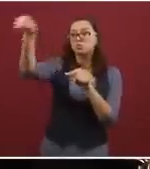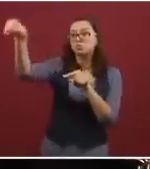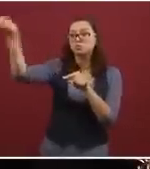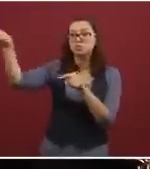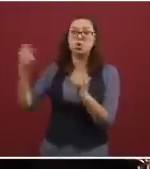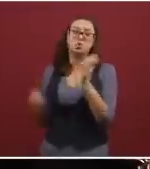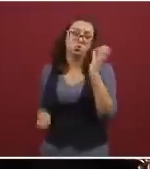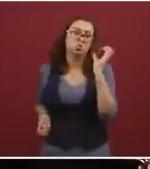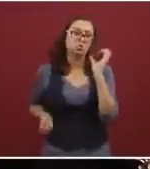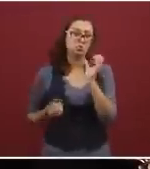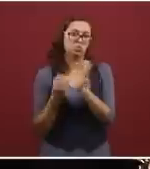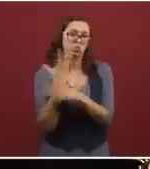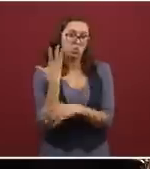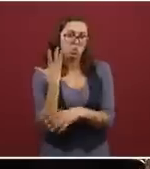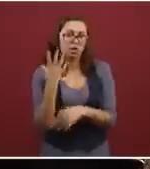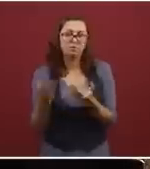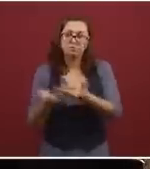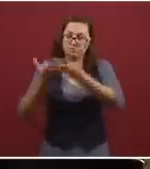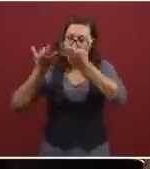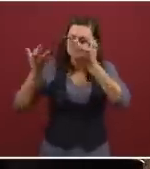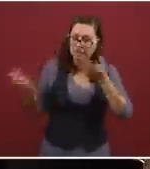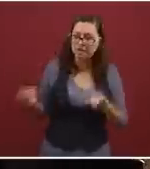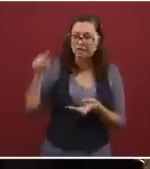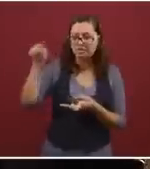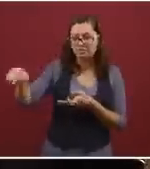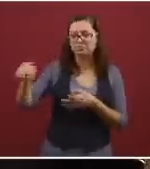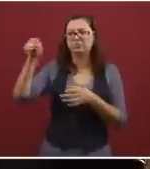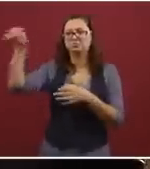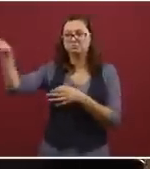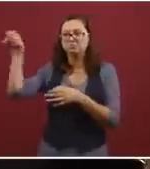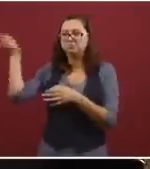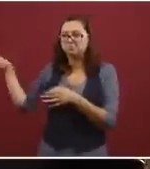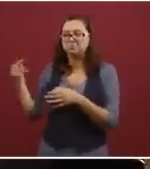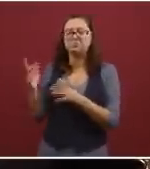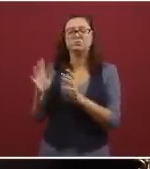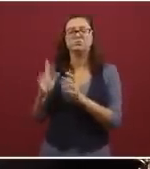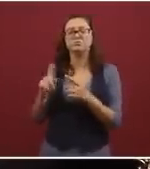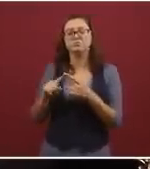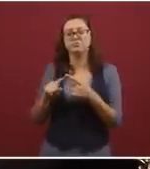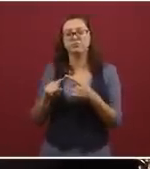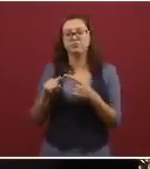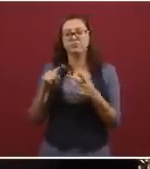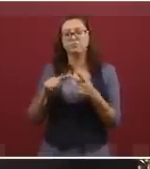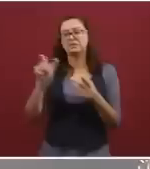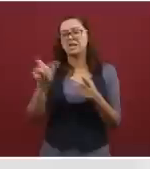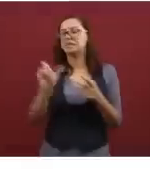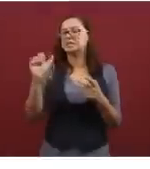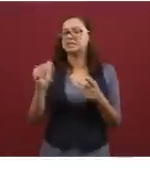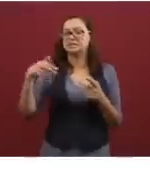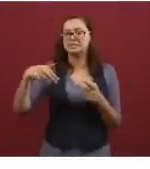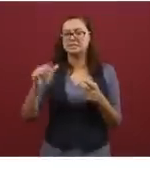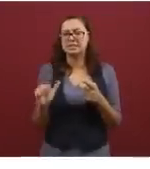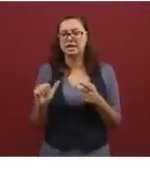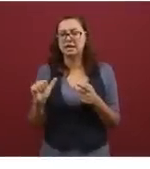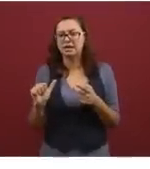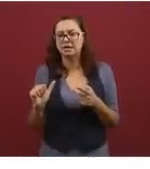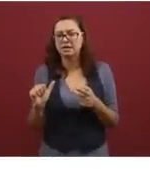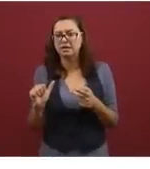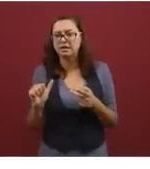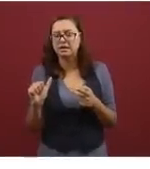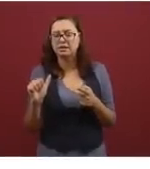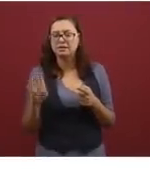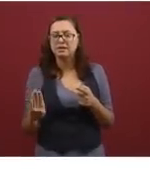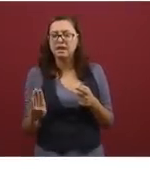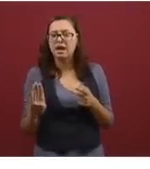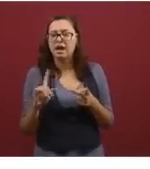nuevos, sino de campos maduros. Pues van a entrar el Chanap 600, el Ayatzil